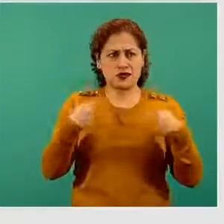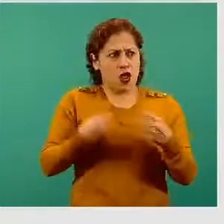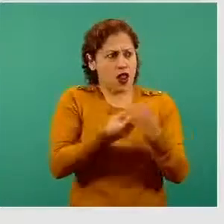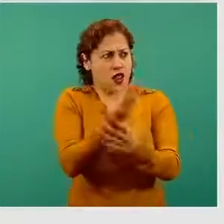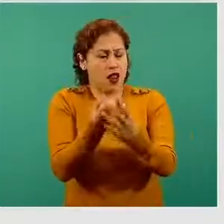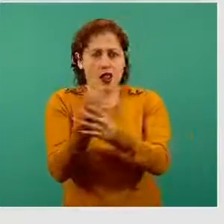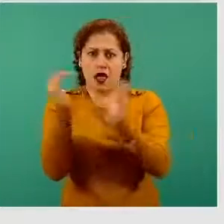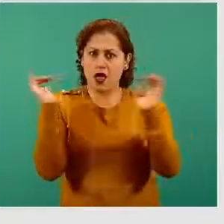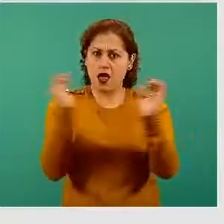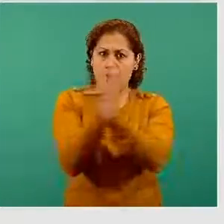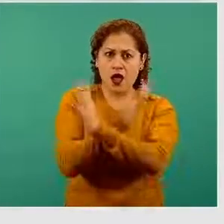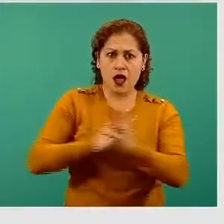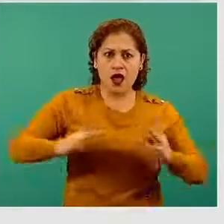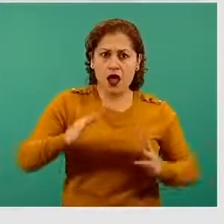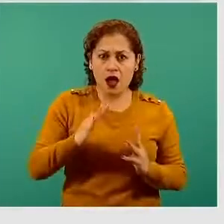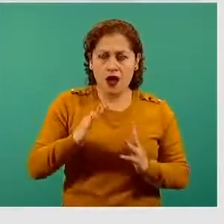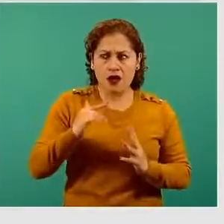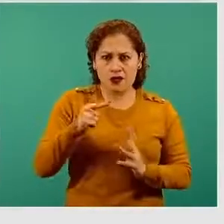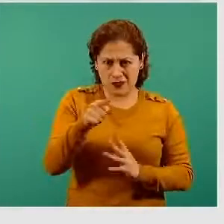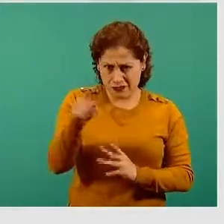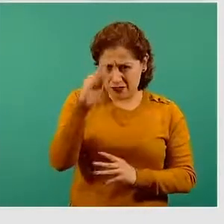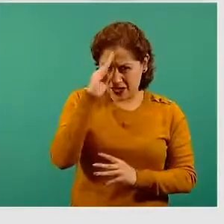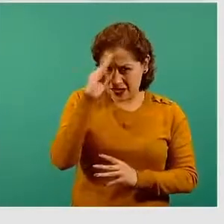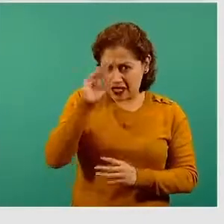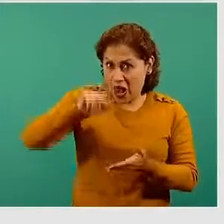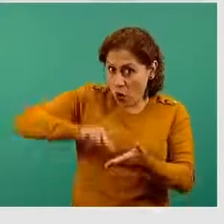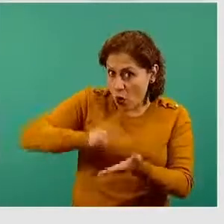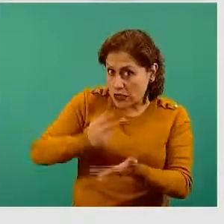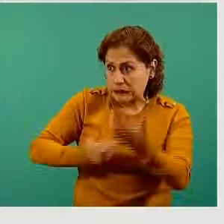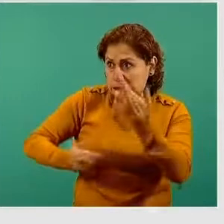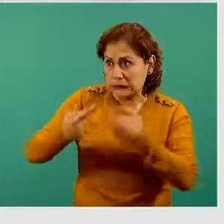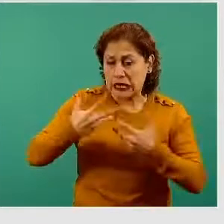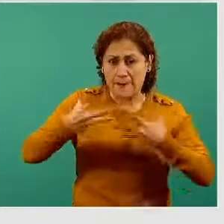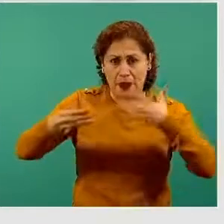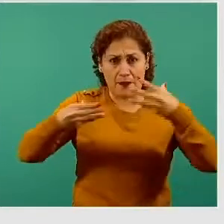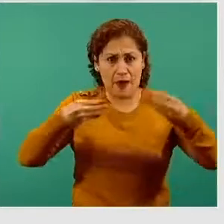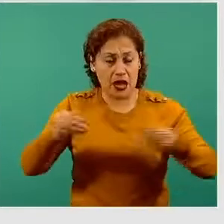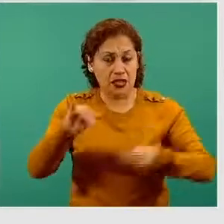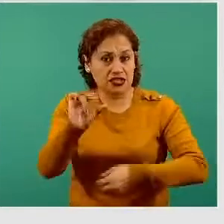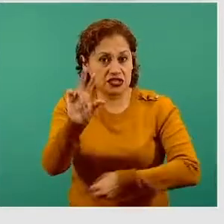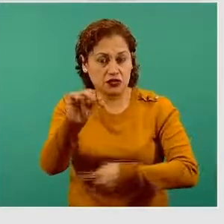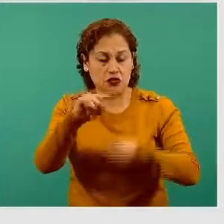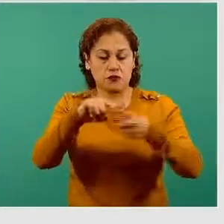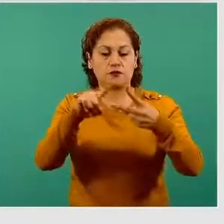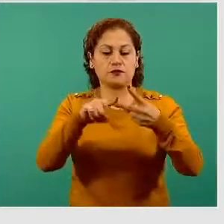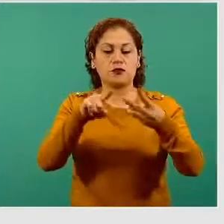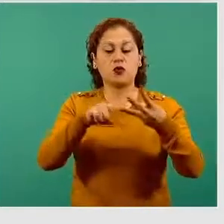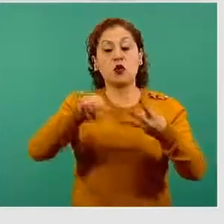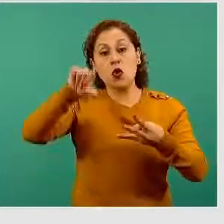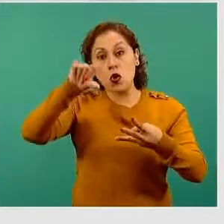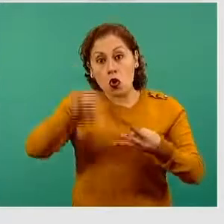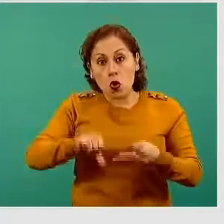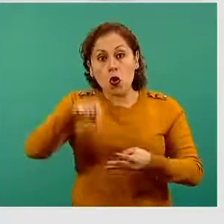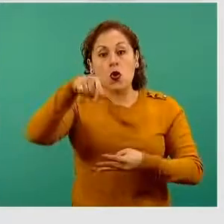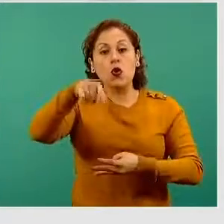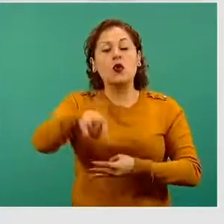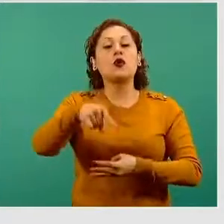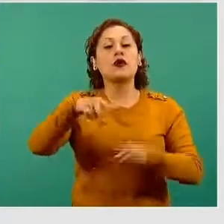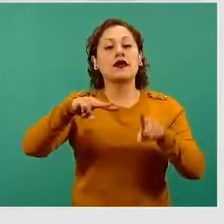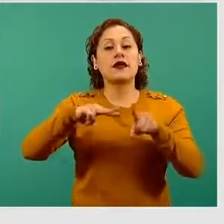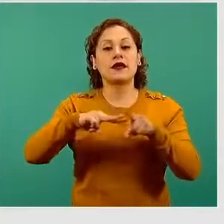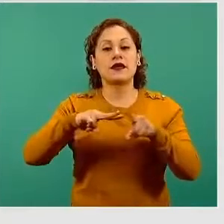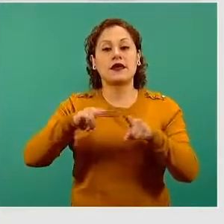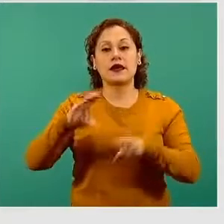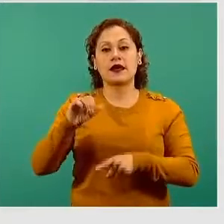un repunte. Y 3, hoy en la sede del Campo Marte se dio a conocer que después de más de 3 horas a las personas que estaban formadas